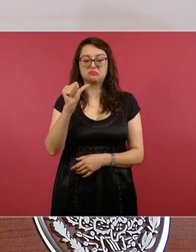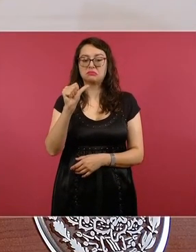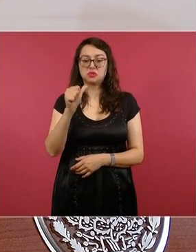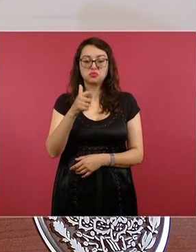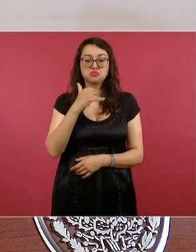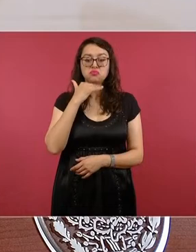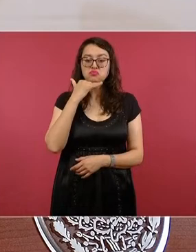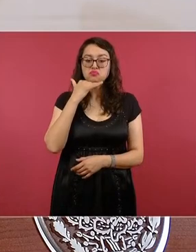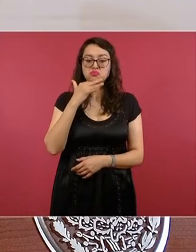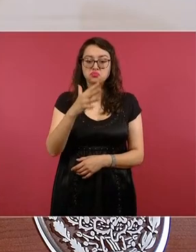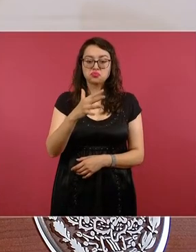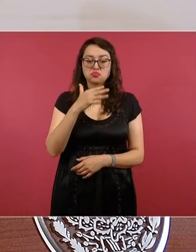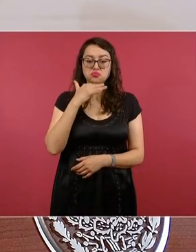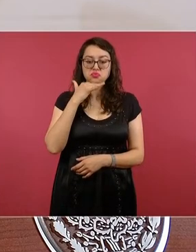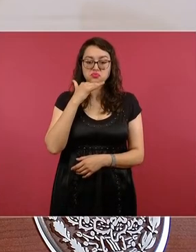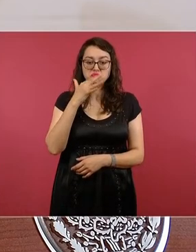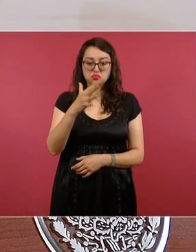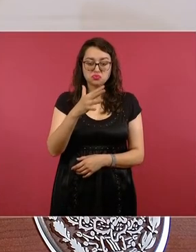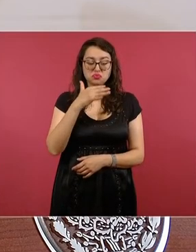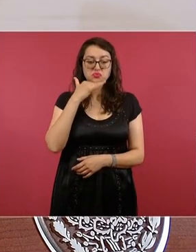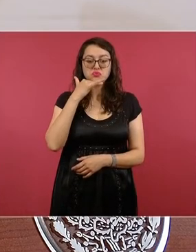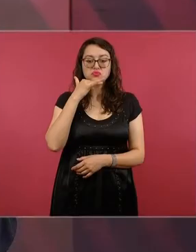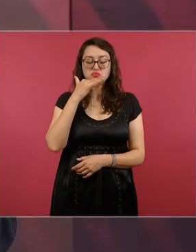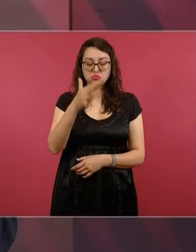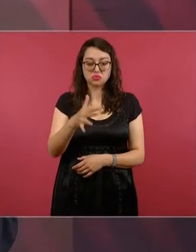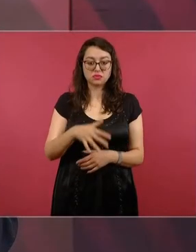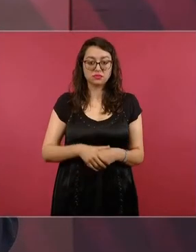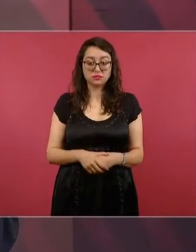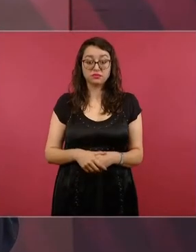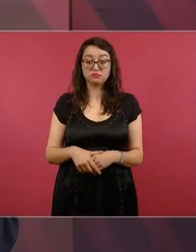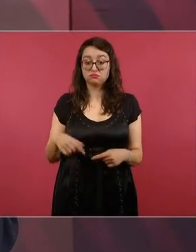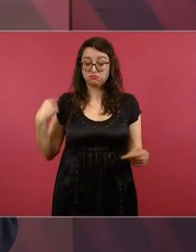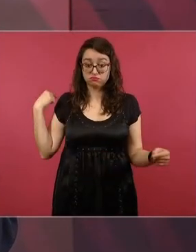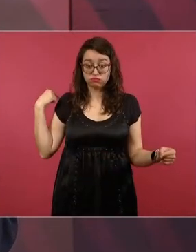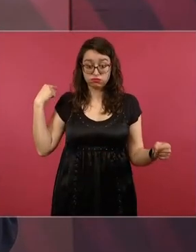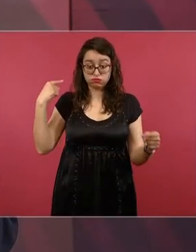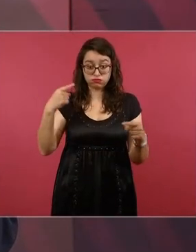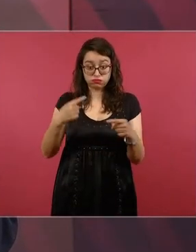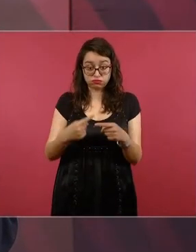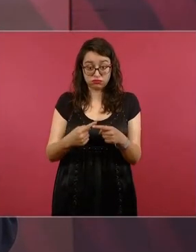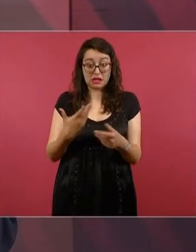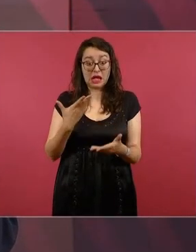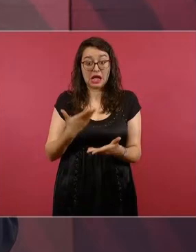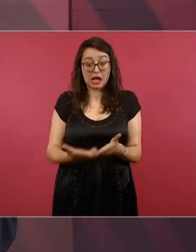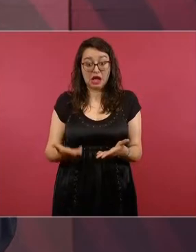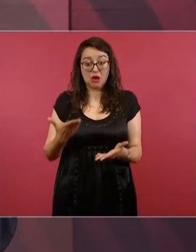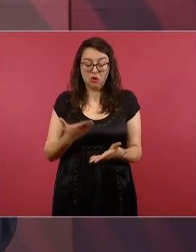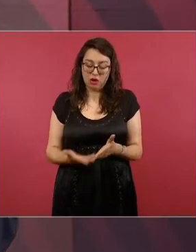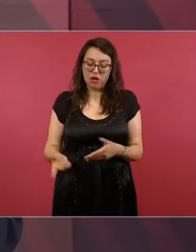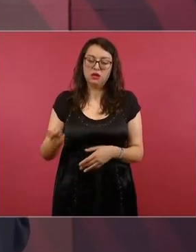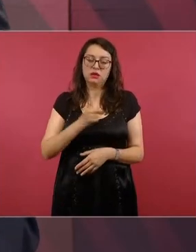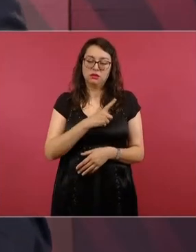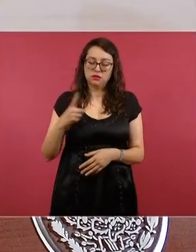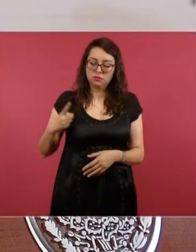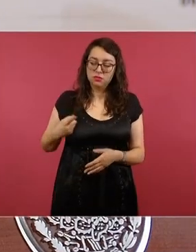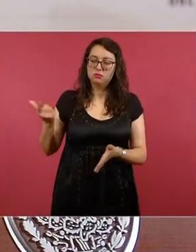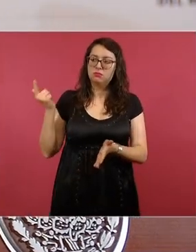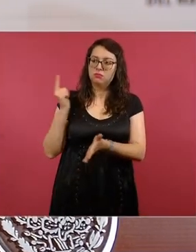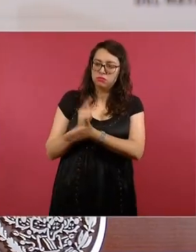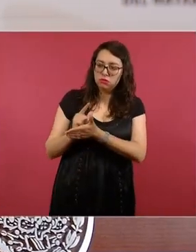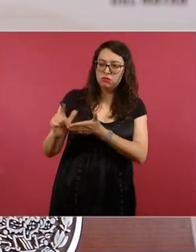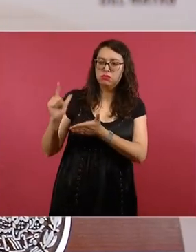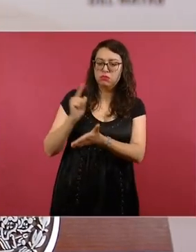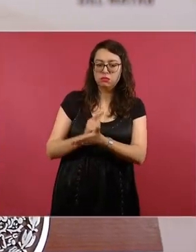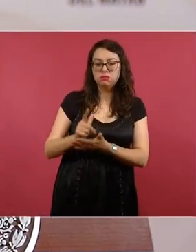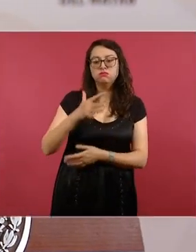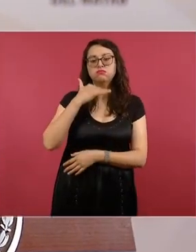predominó la corrupción. Ahora estamos acabando con la corrupción